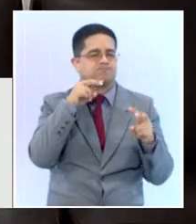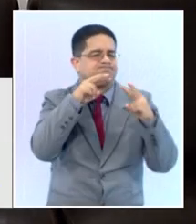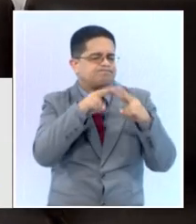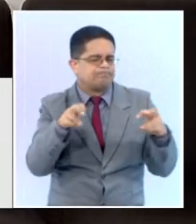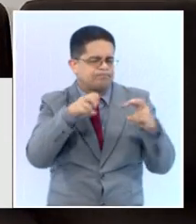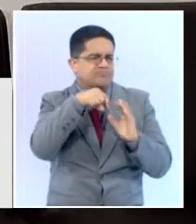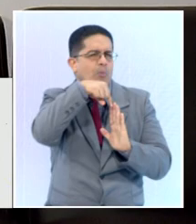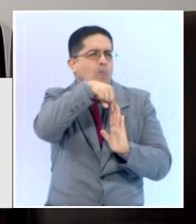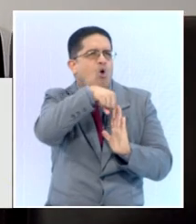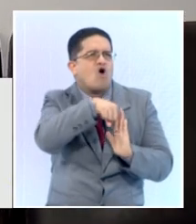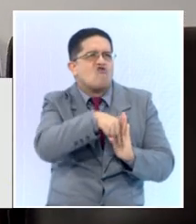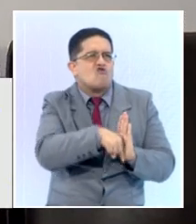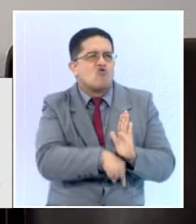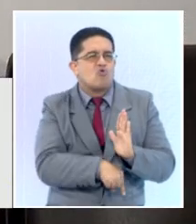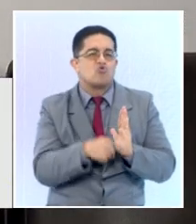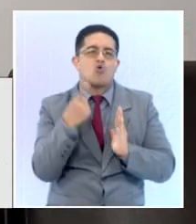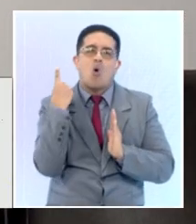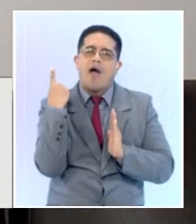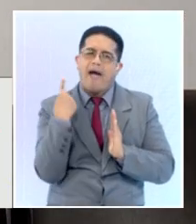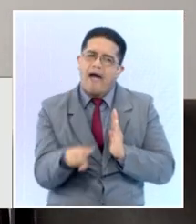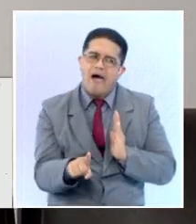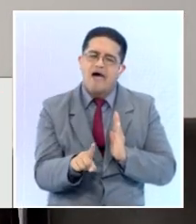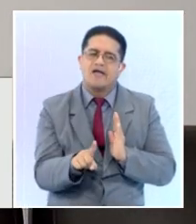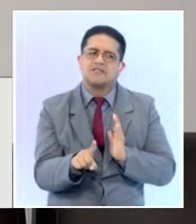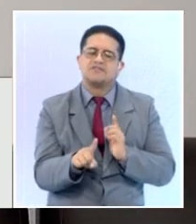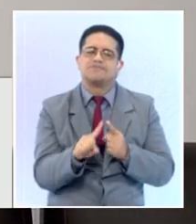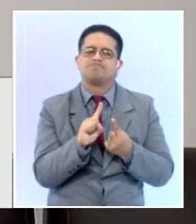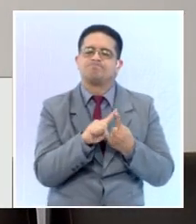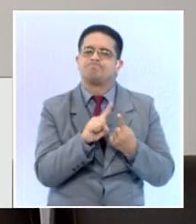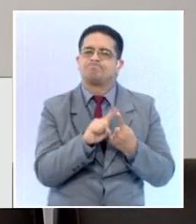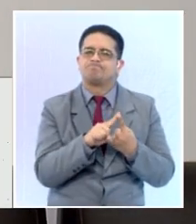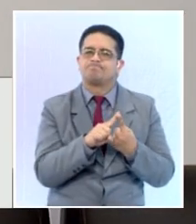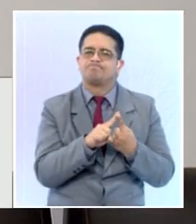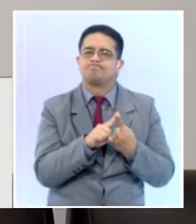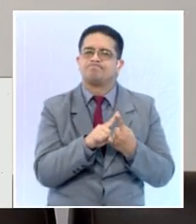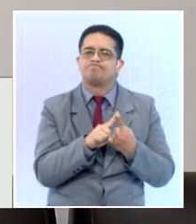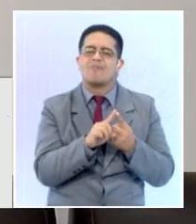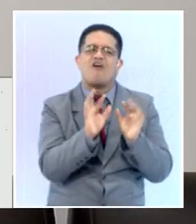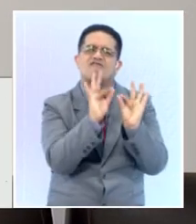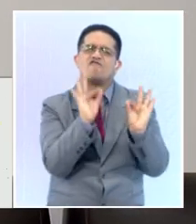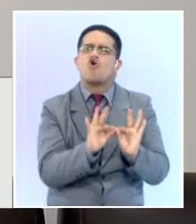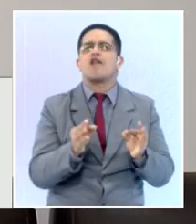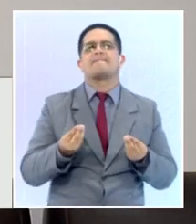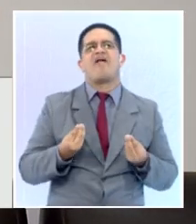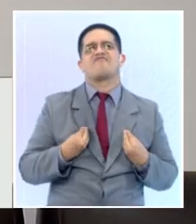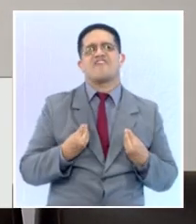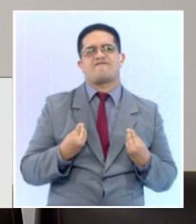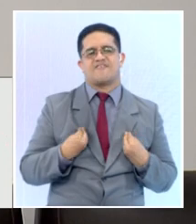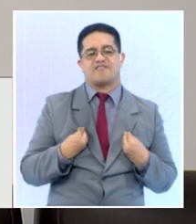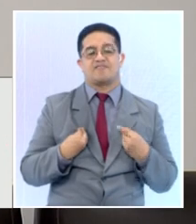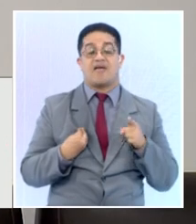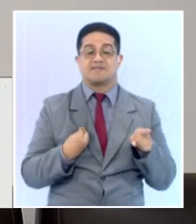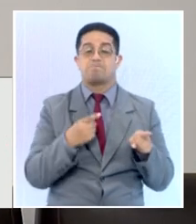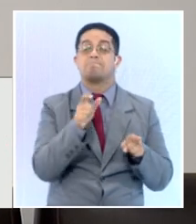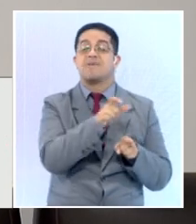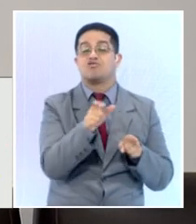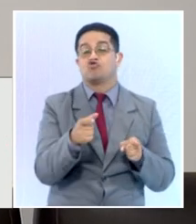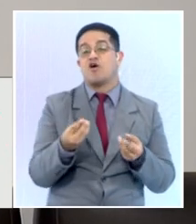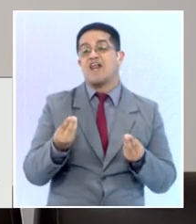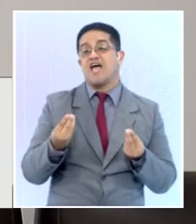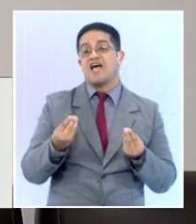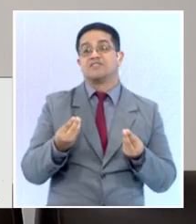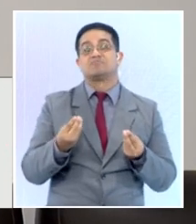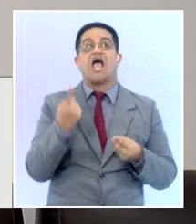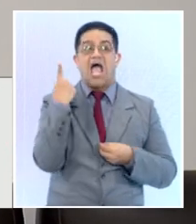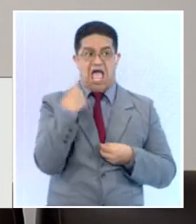encuentra que hay bastante de lo que es eh estilo de vida estas personas suelen tener gran